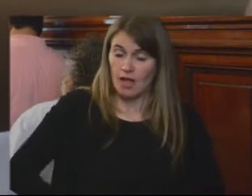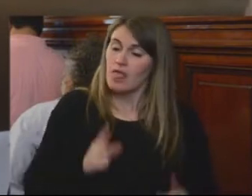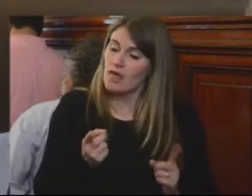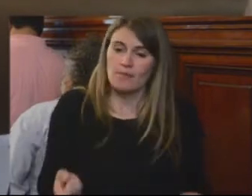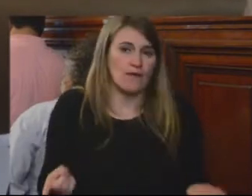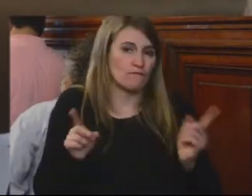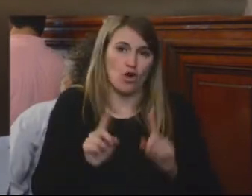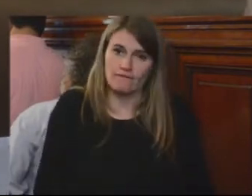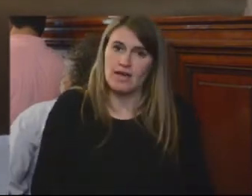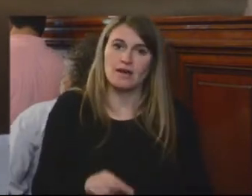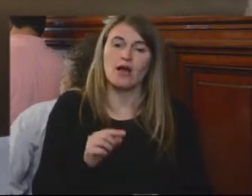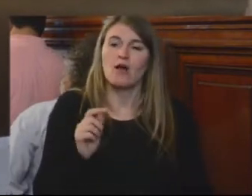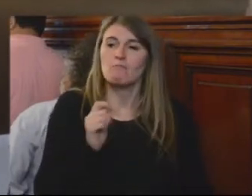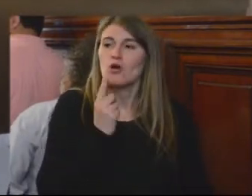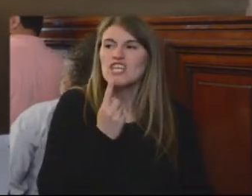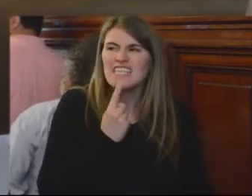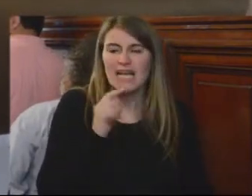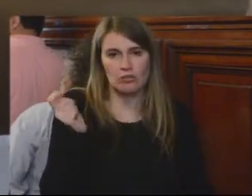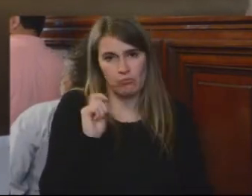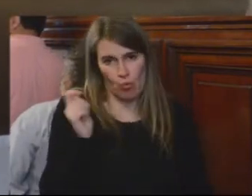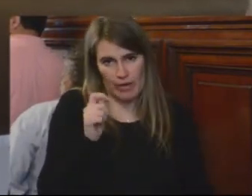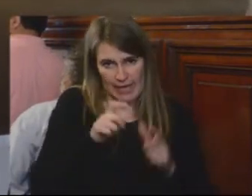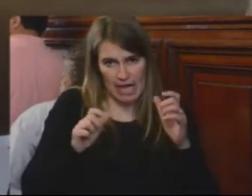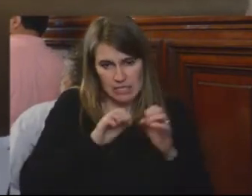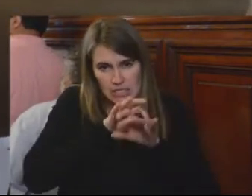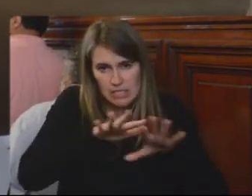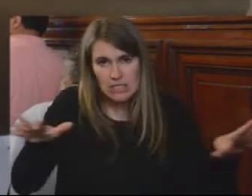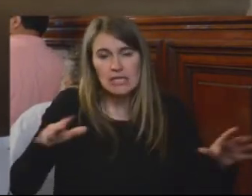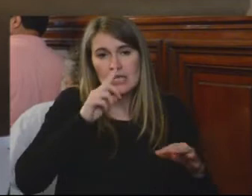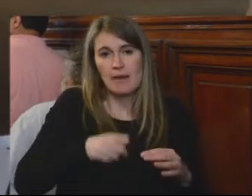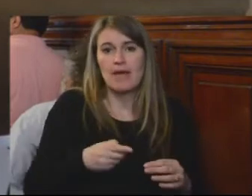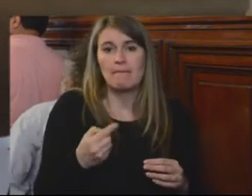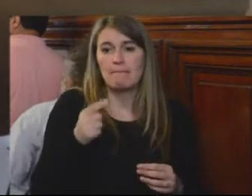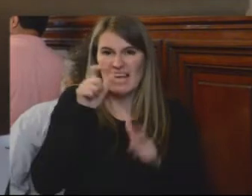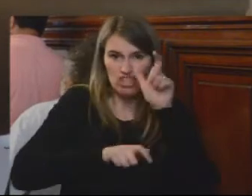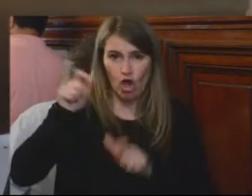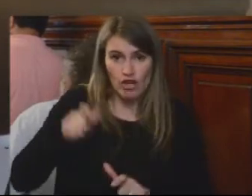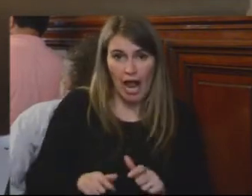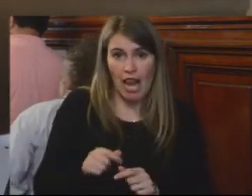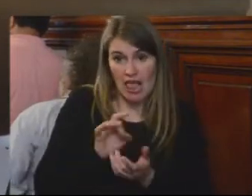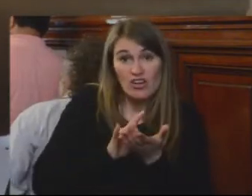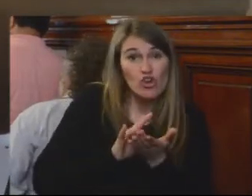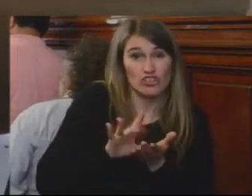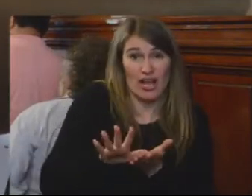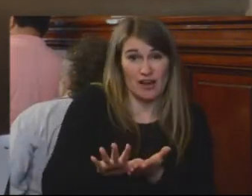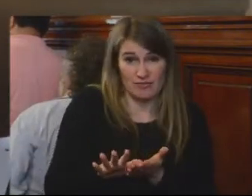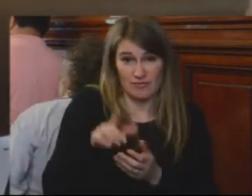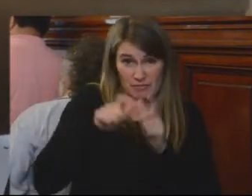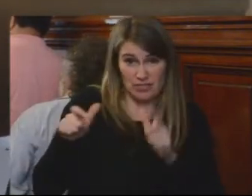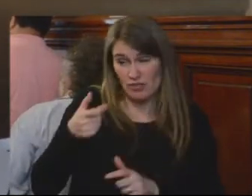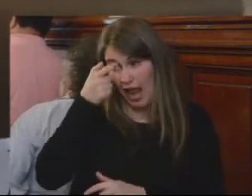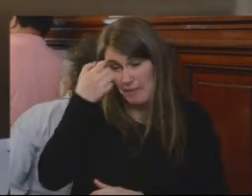desmanteladas y resuelva a reincorporar al personal especializado que fue desplazado sin causa